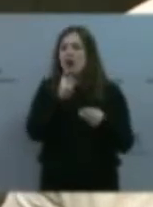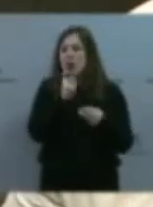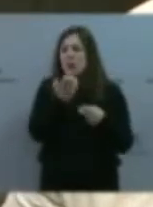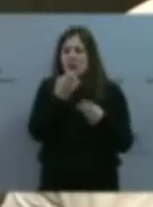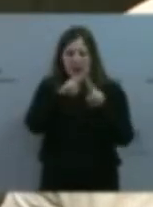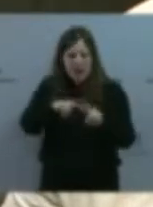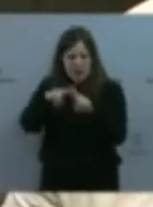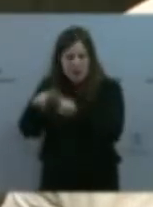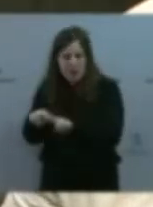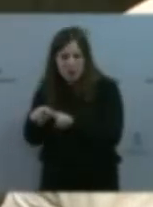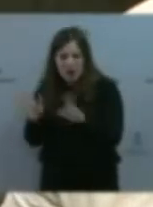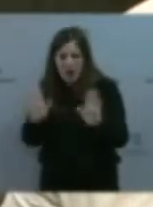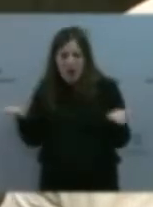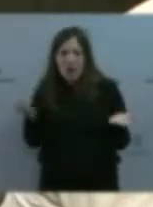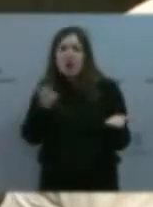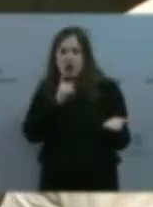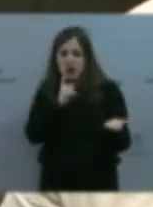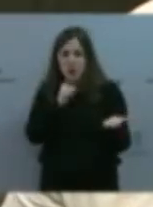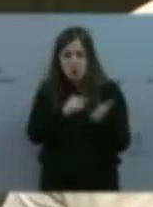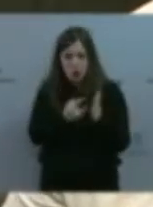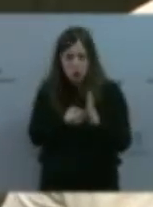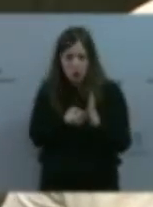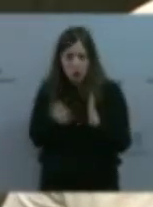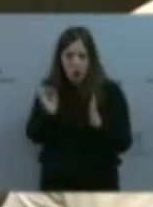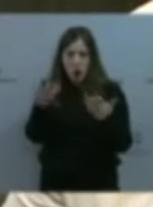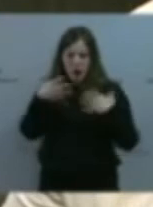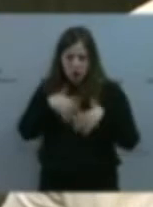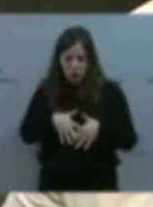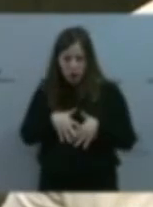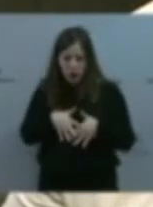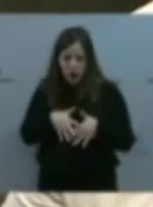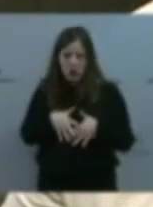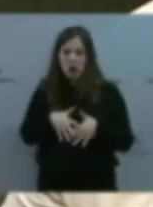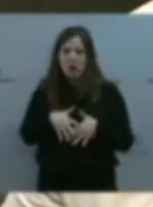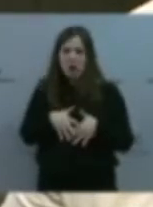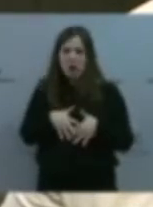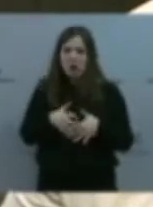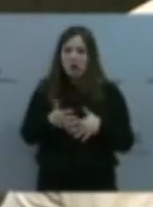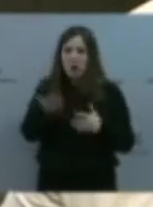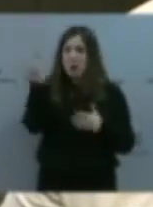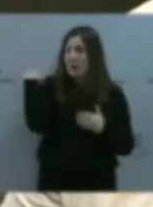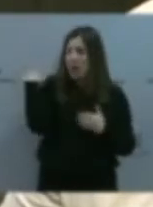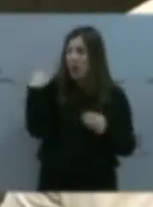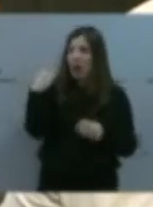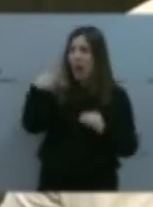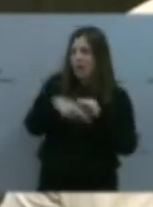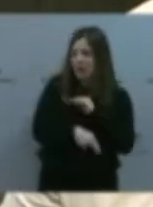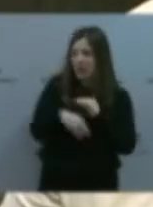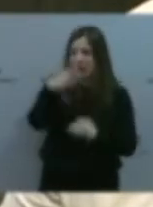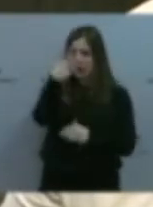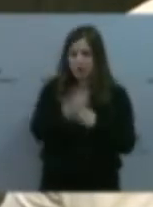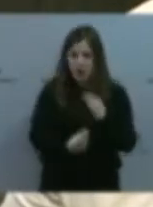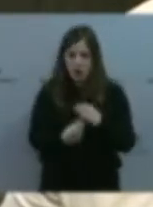significa interiorizar un juicio sobre el pasado propio al que no se pretende echar la vista atrás? Si de verdad se